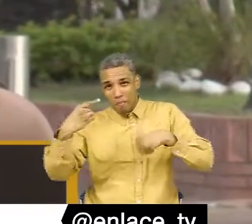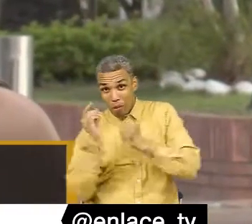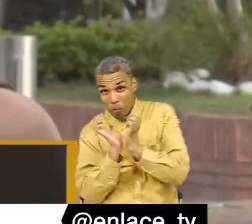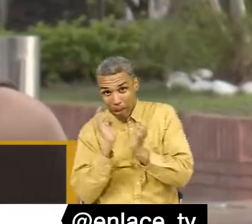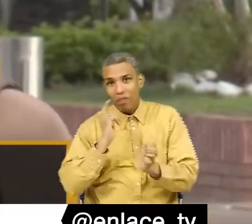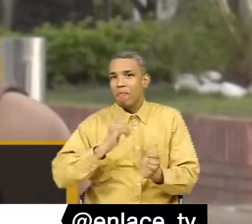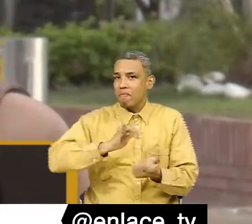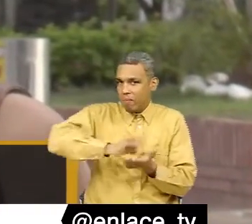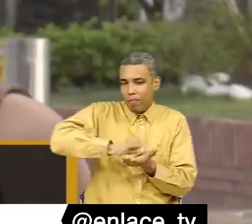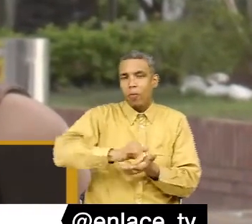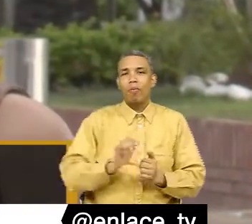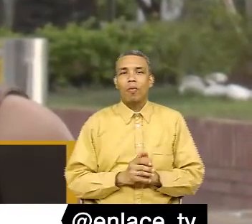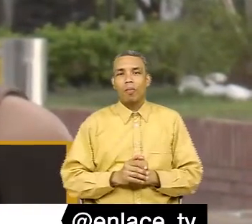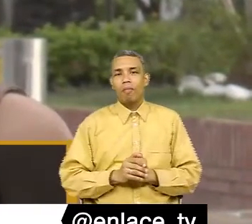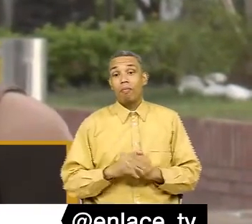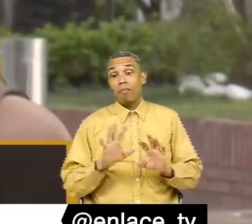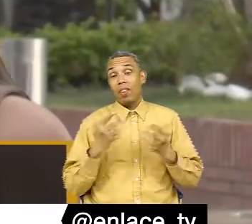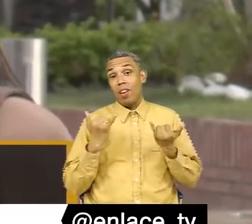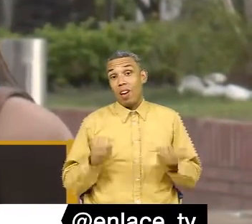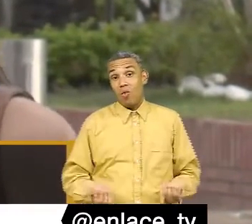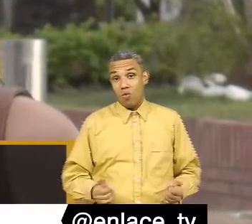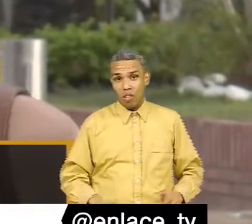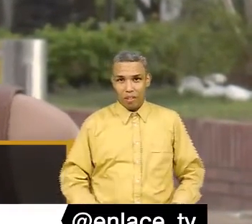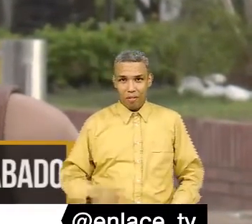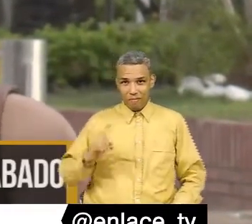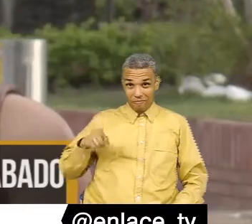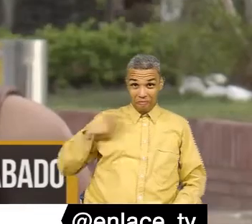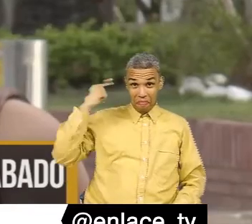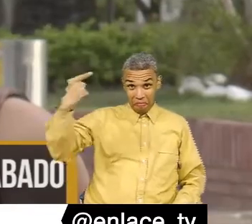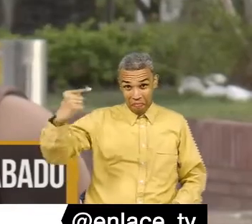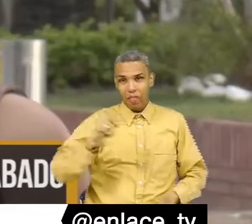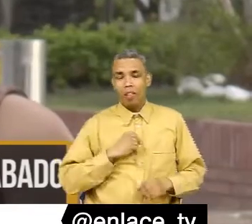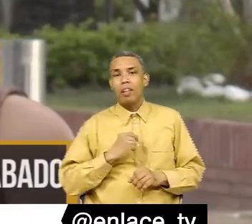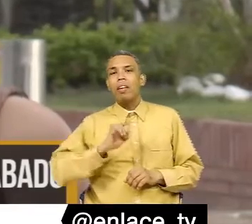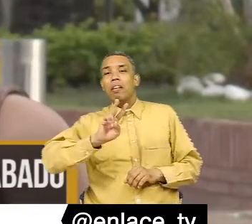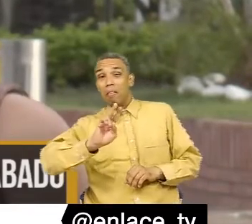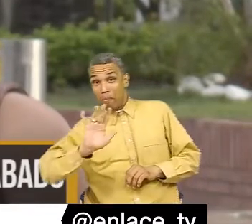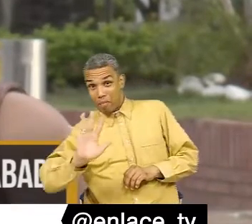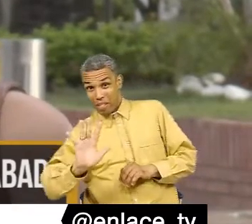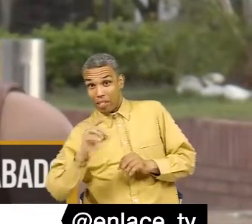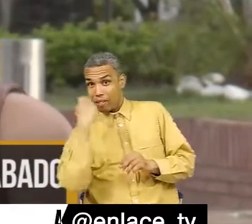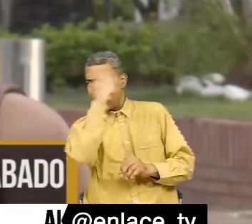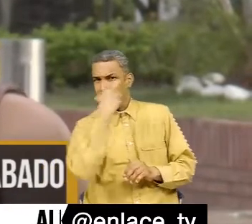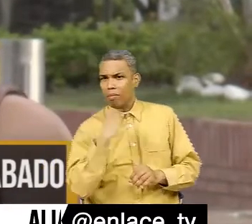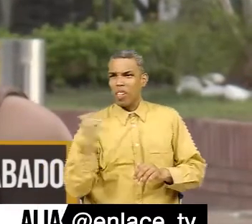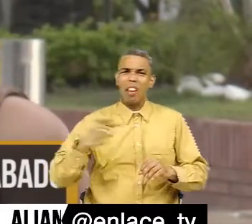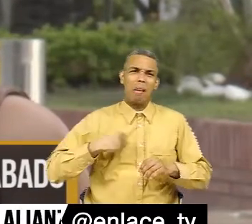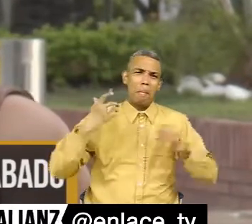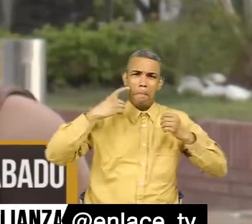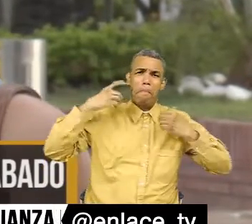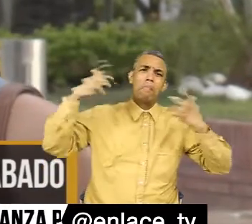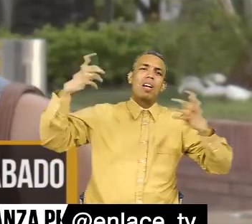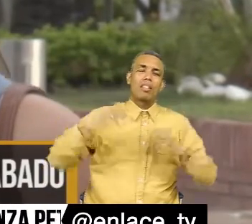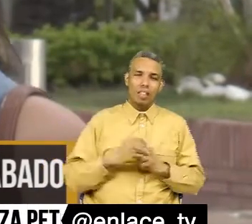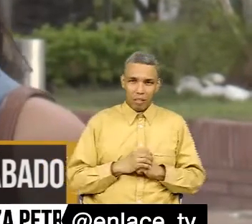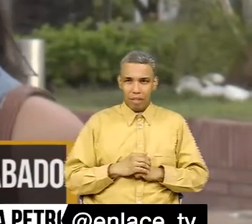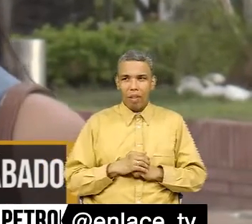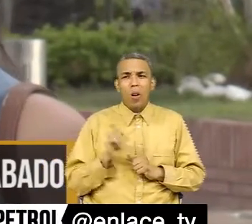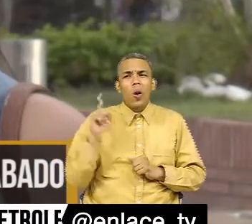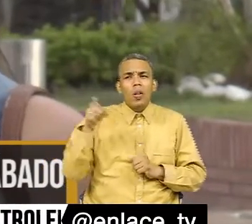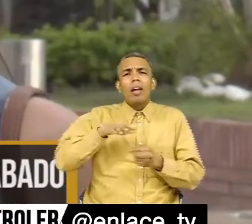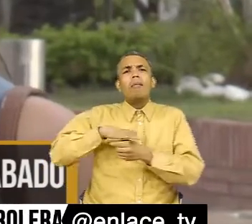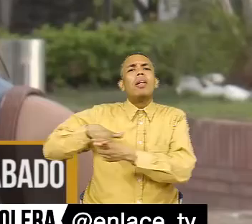pero la más grande que vamos a hacer la siguiente semana, el 25 de septiembre, es en la 3, porque en la 3 no ha ido la Secretaría de Salud a